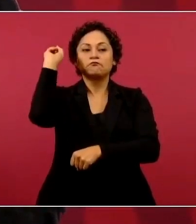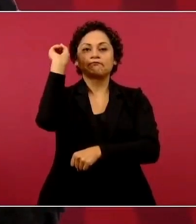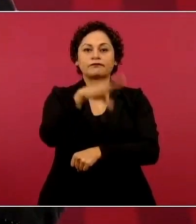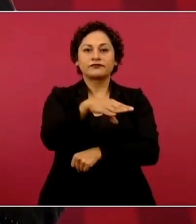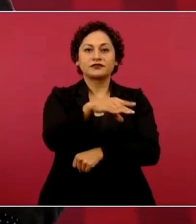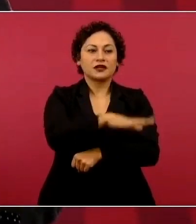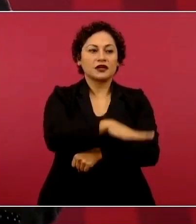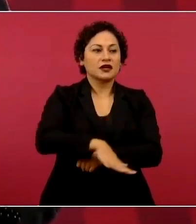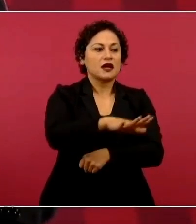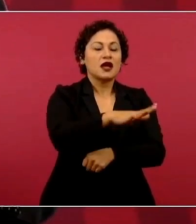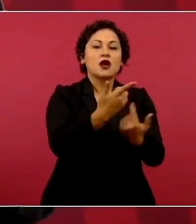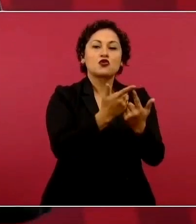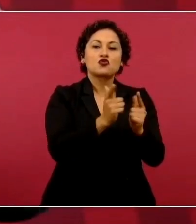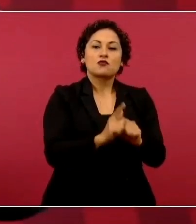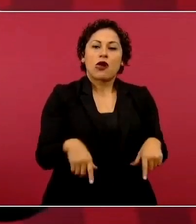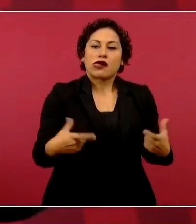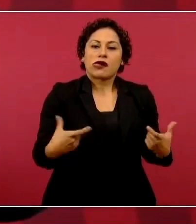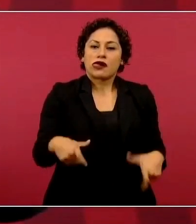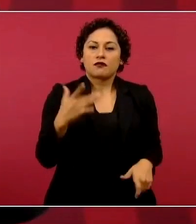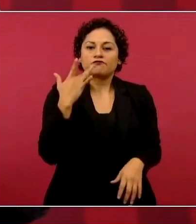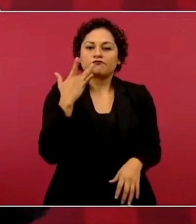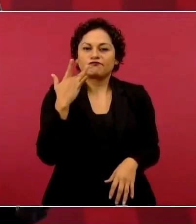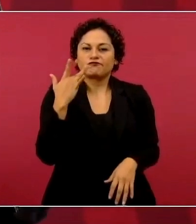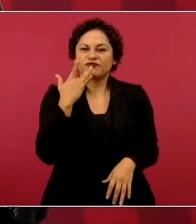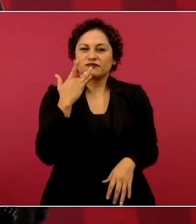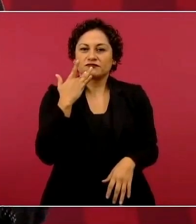de potentados.